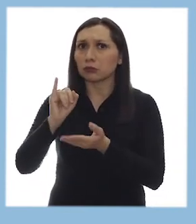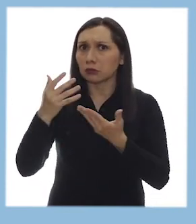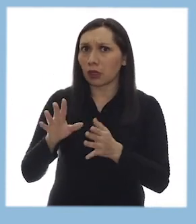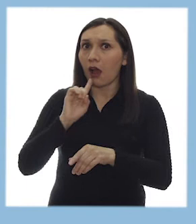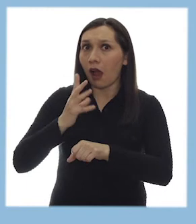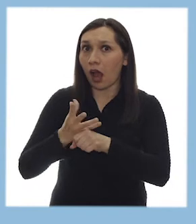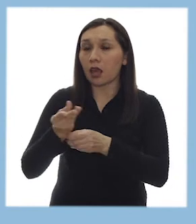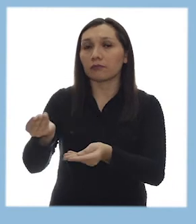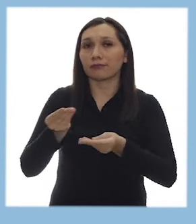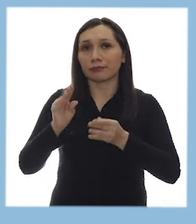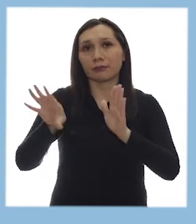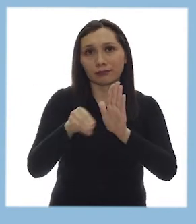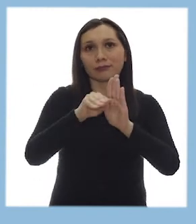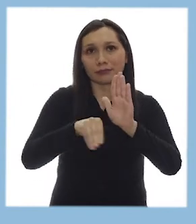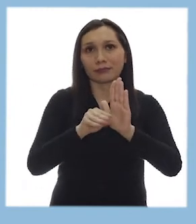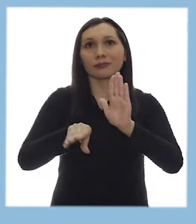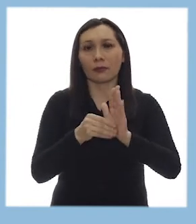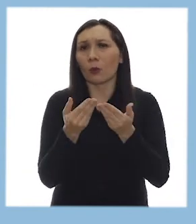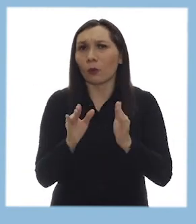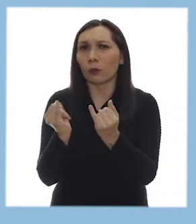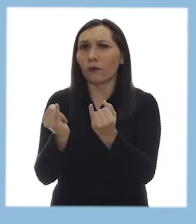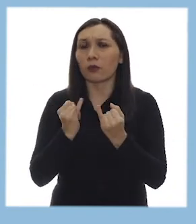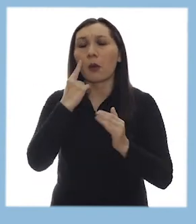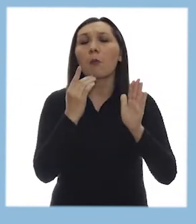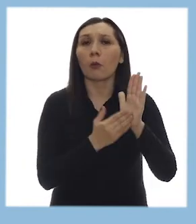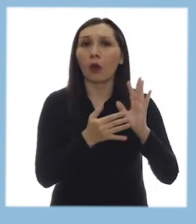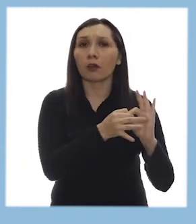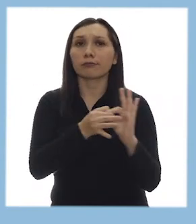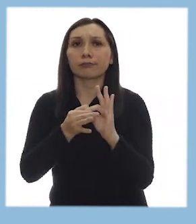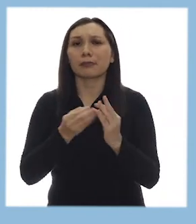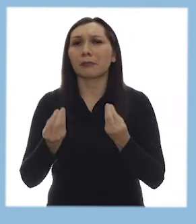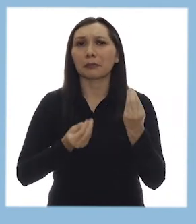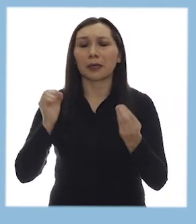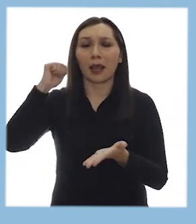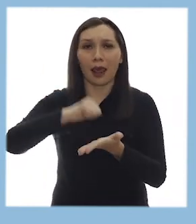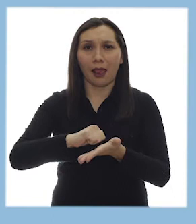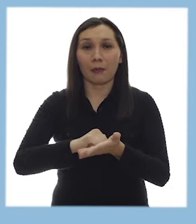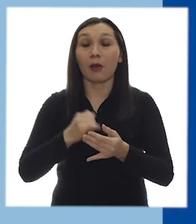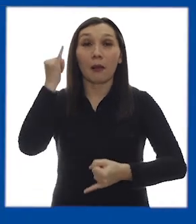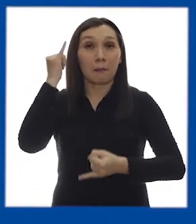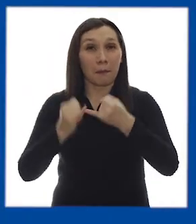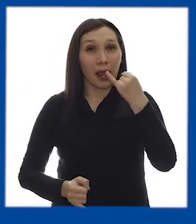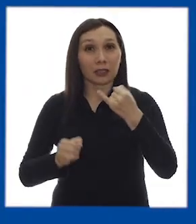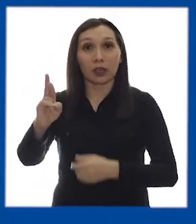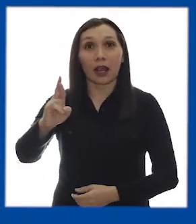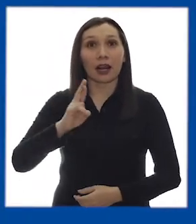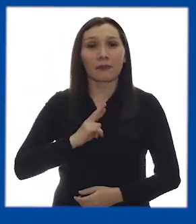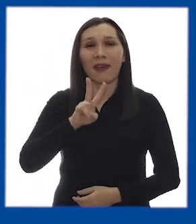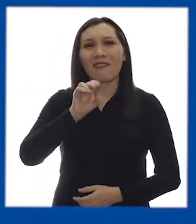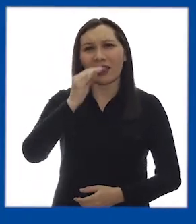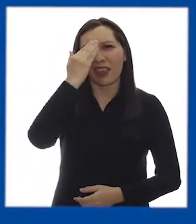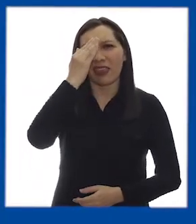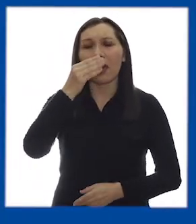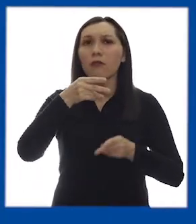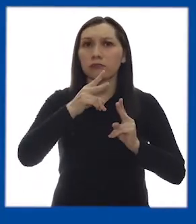hubiera, cualquier otro antecedente que pruebe o justifique su reclamo. El plazo para dar respuesta es de 20